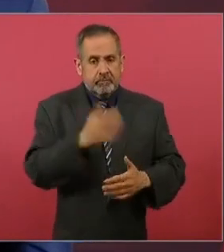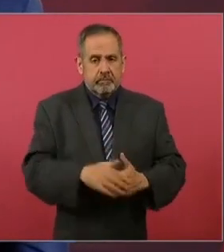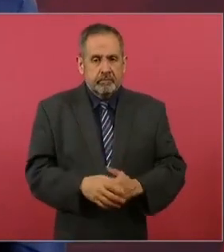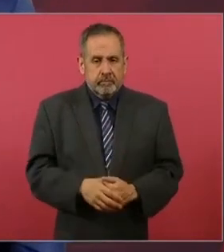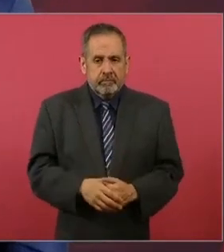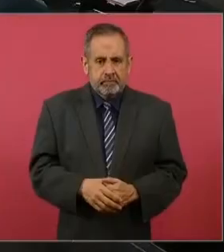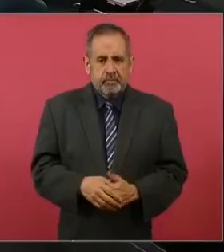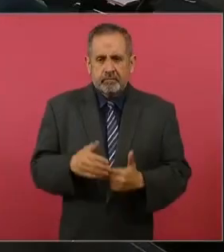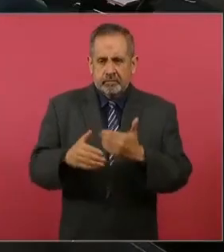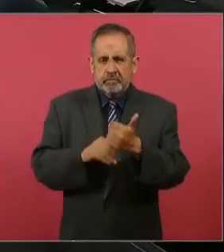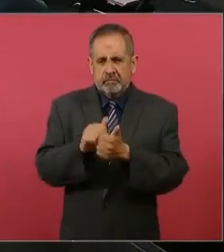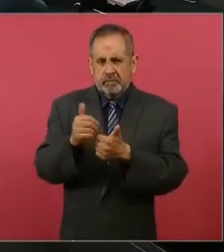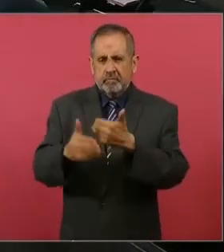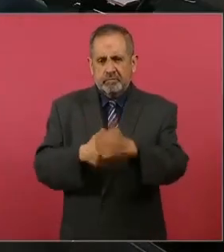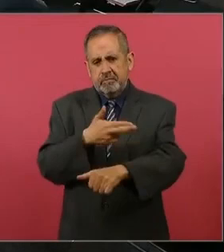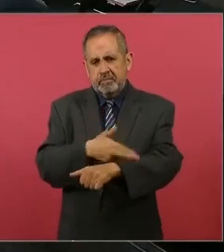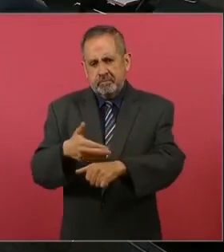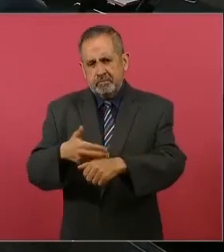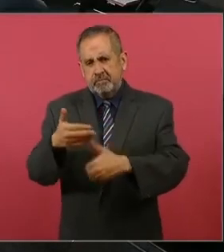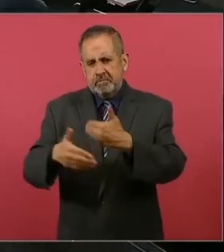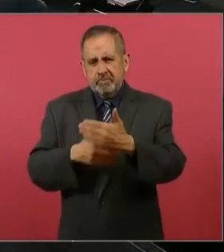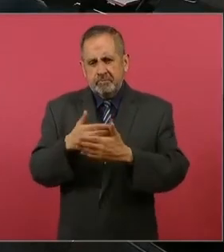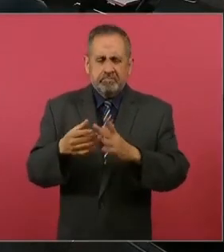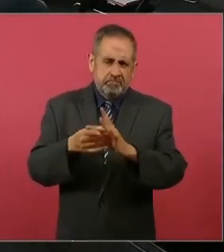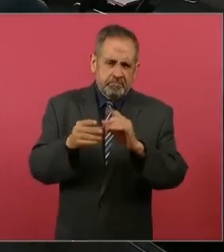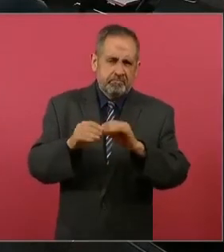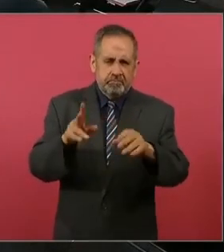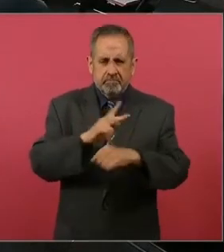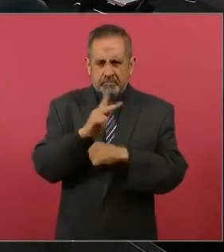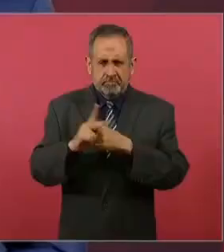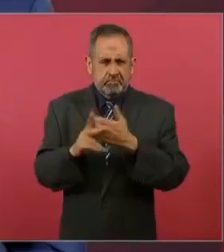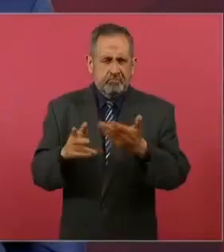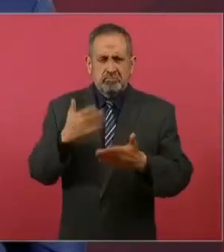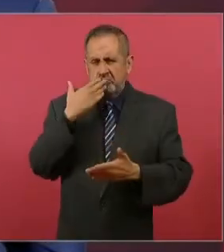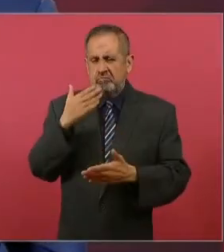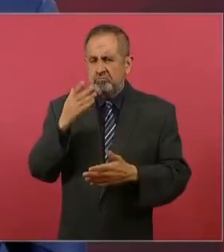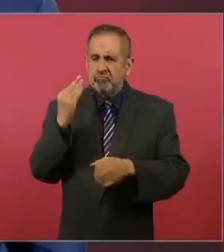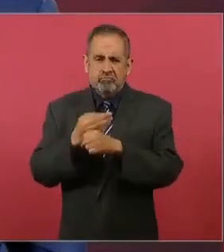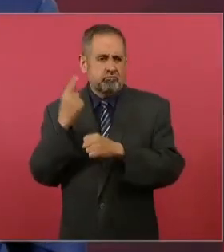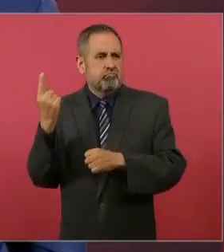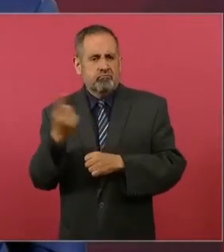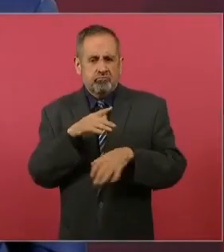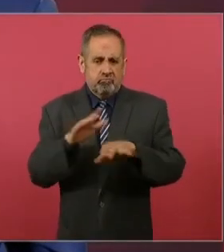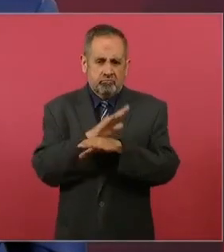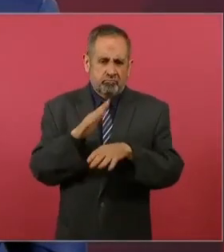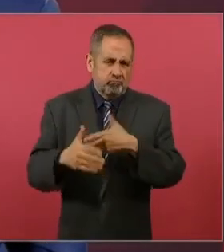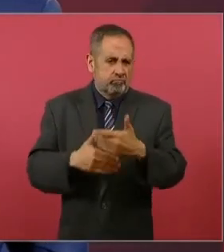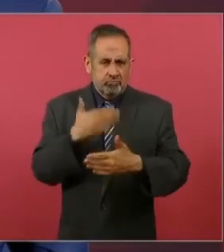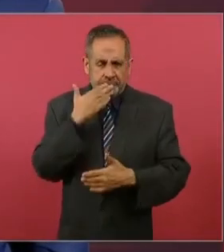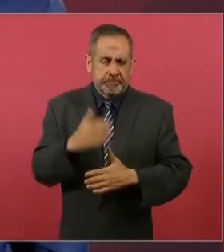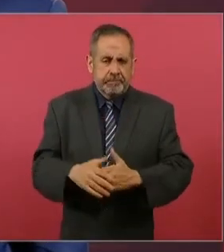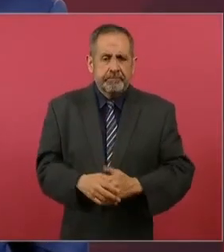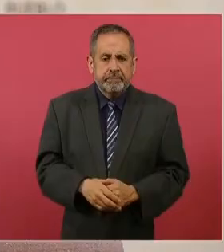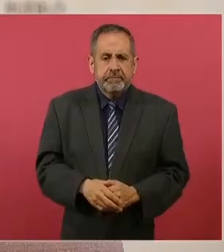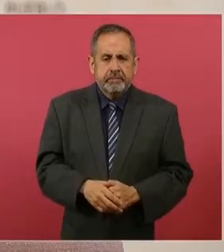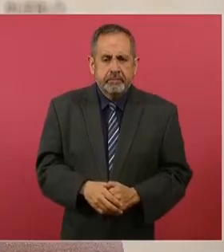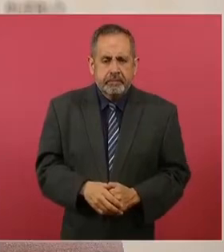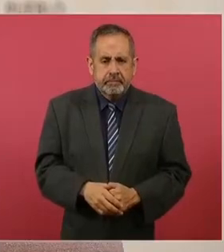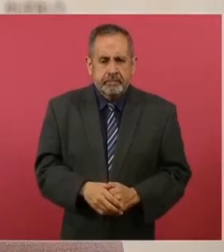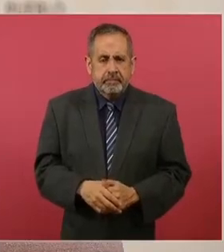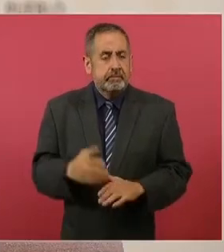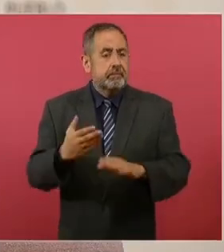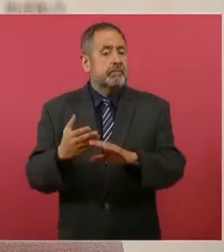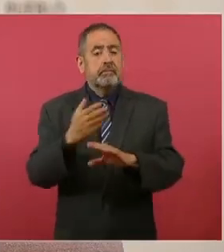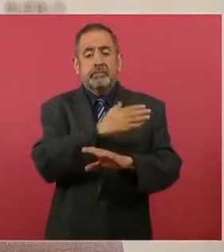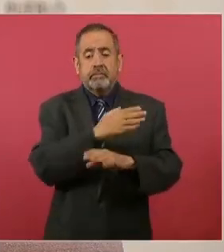Entonces son procesos que se están dando en el país muy buenos y antes no se